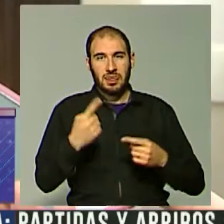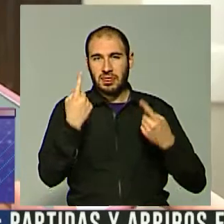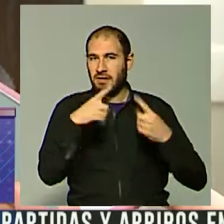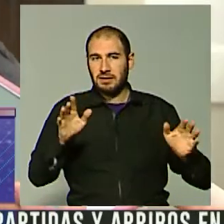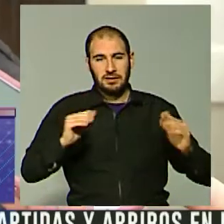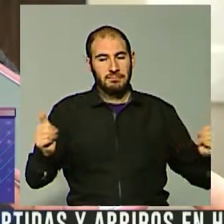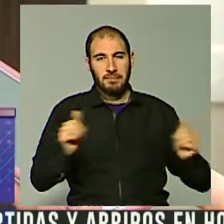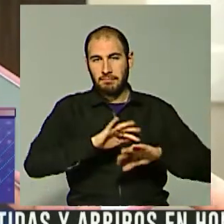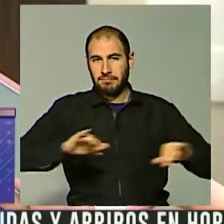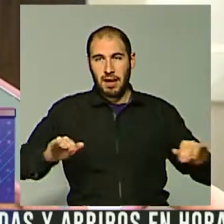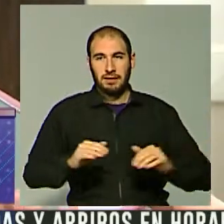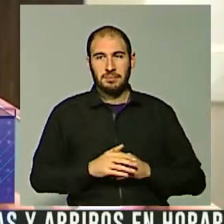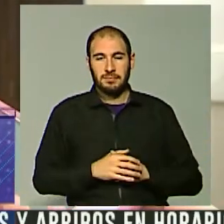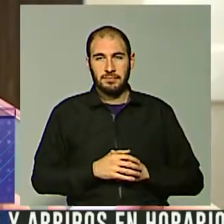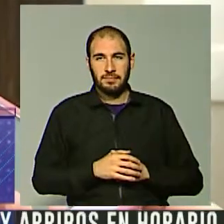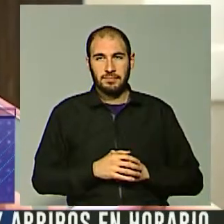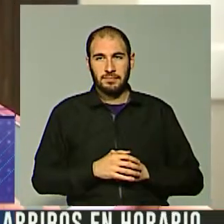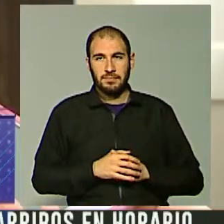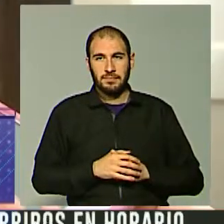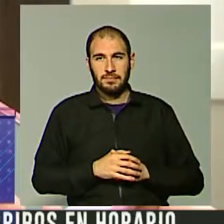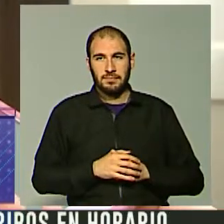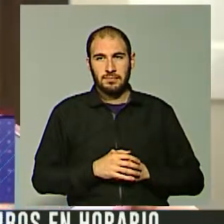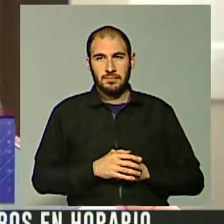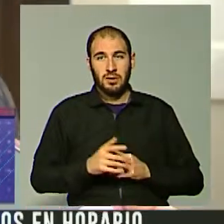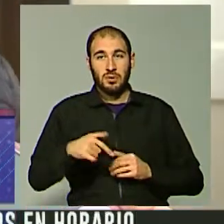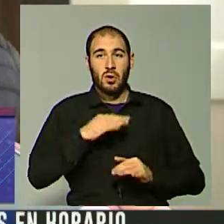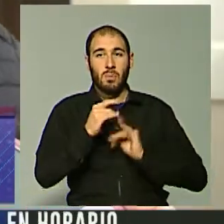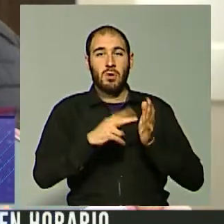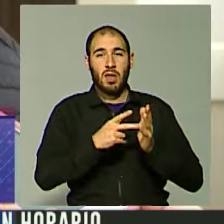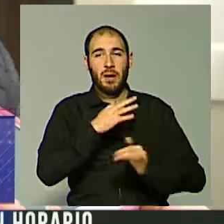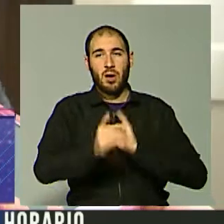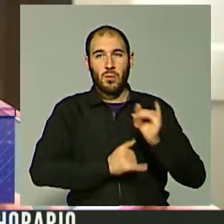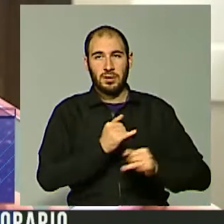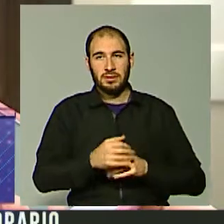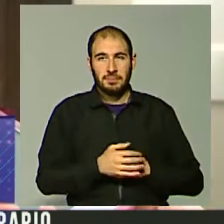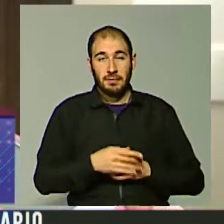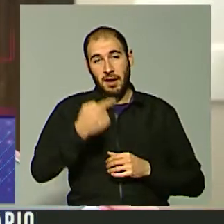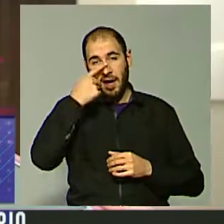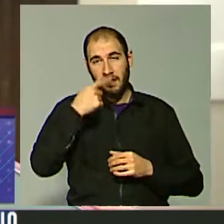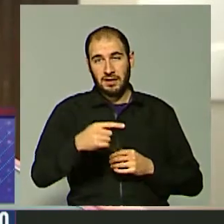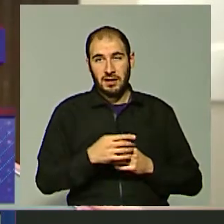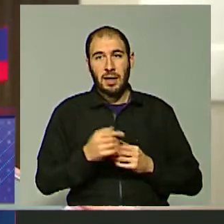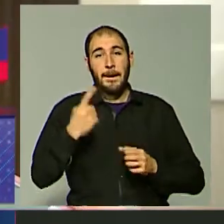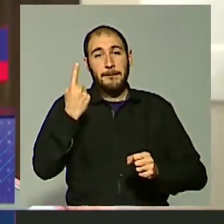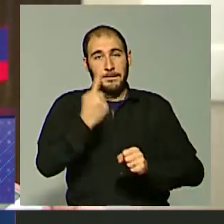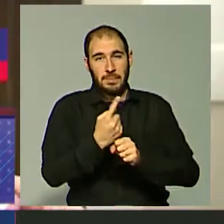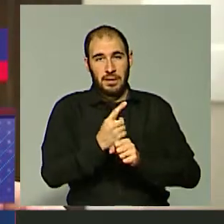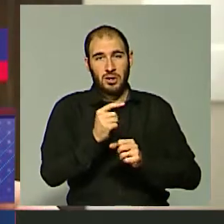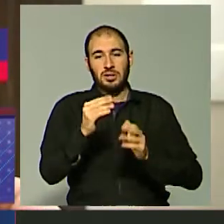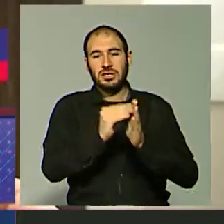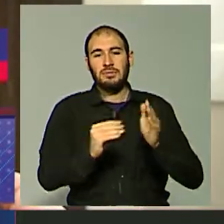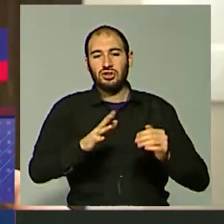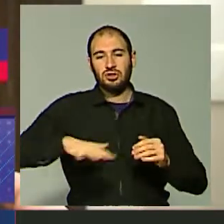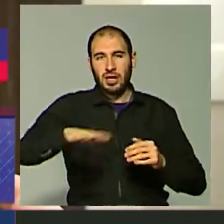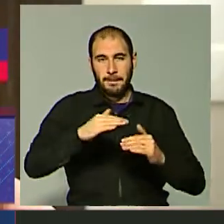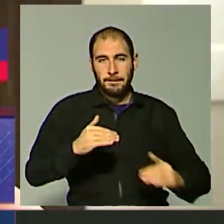diferencias coyunturales de lado y plantear este problema que es, en definitiva, que se priorice y que la agenda social le gane a